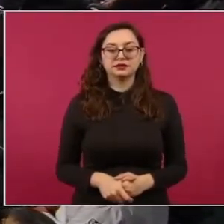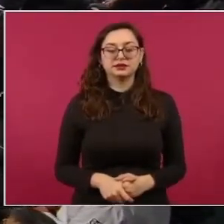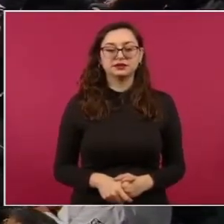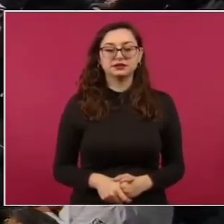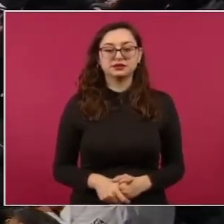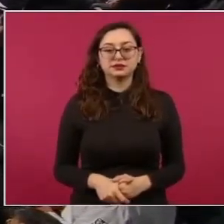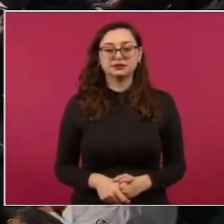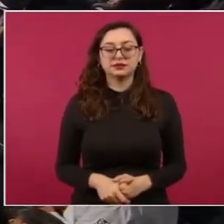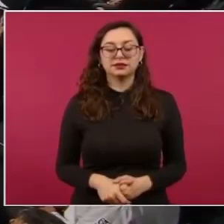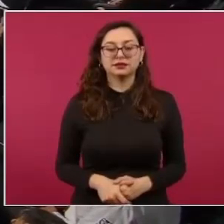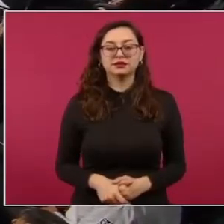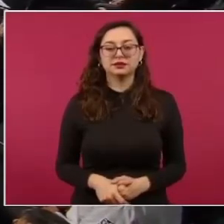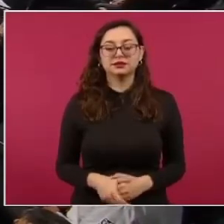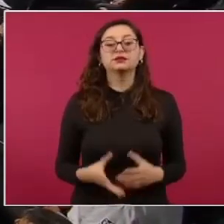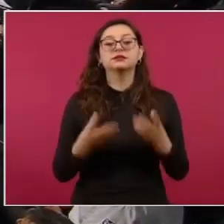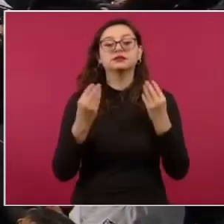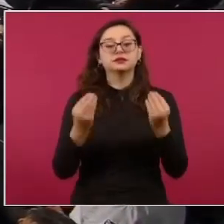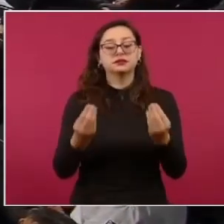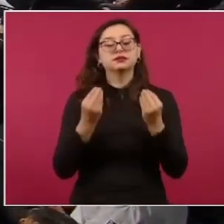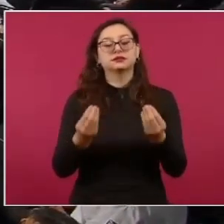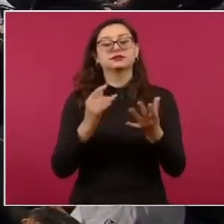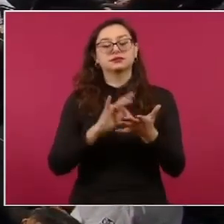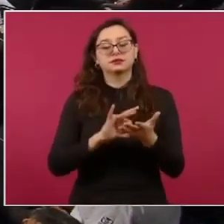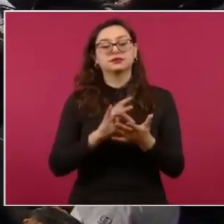Muchas gracias, presidente. Bueno, en efecto,